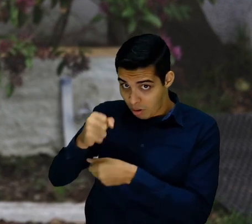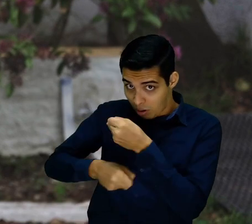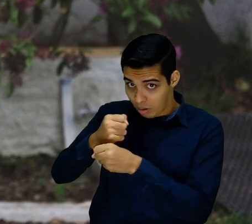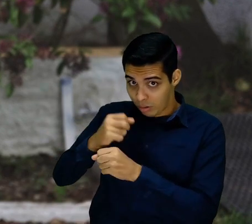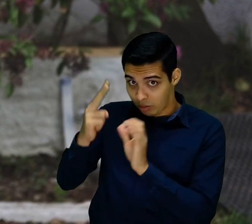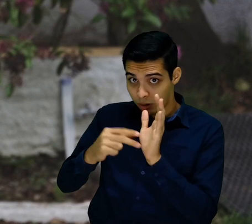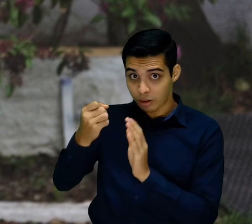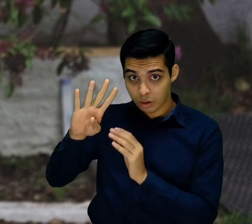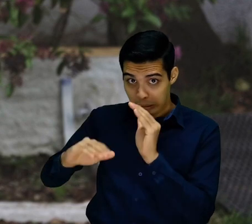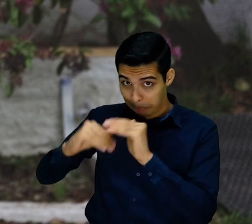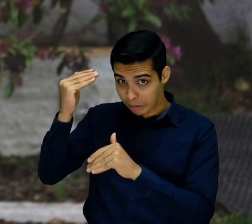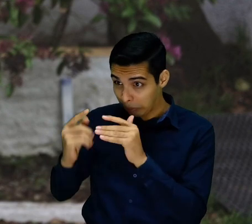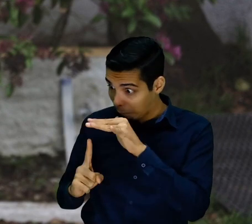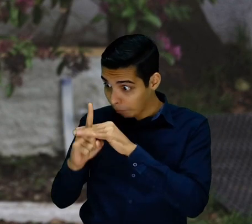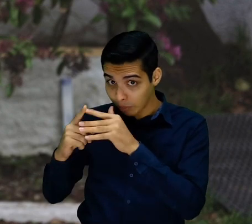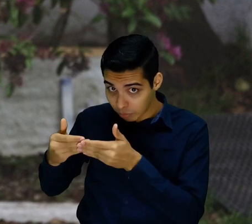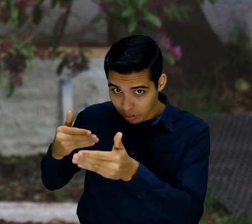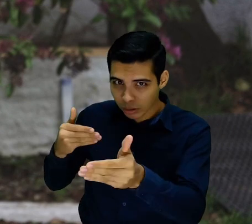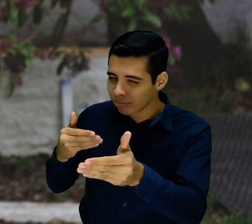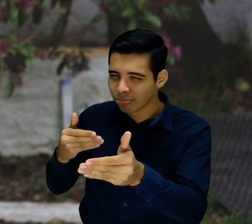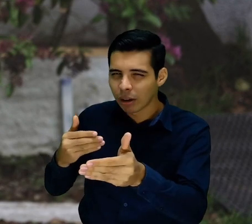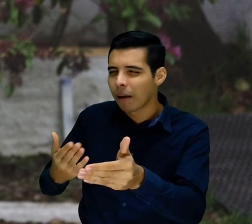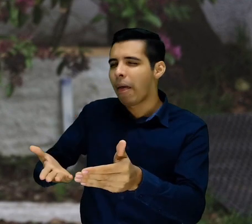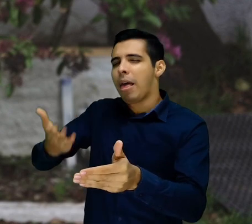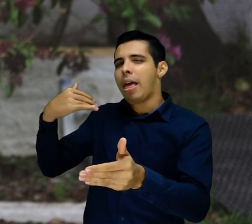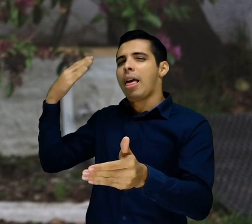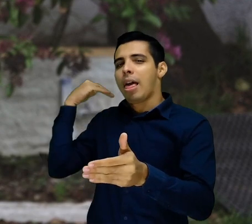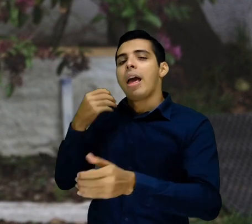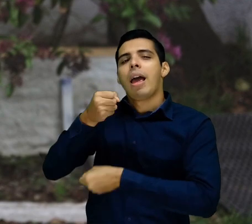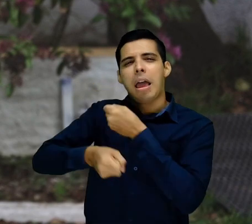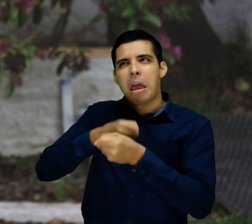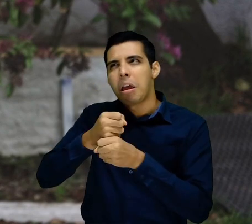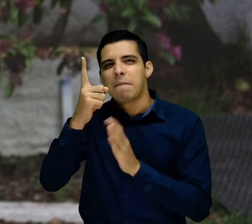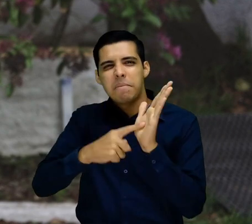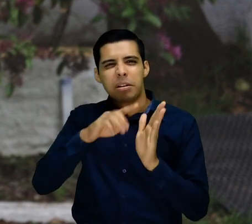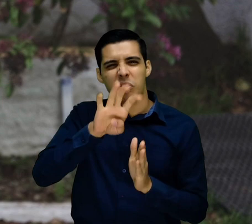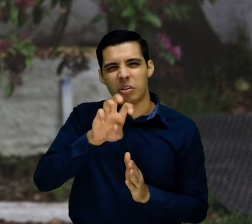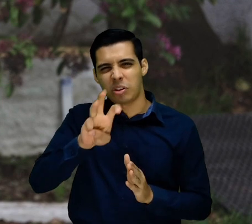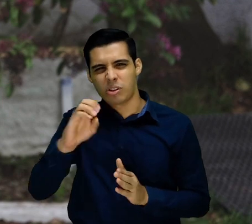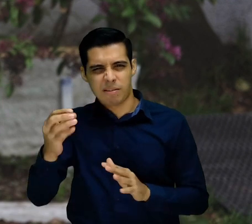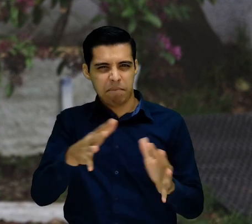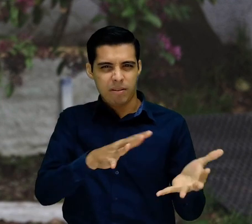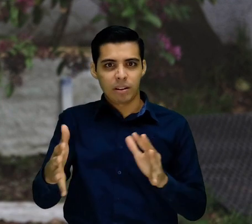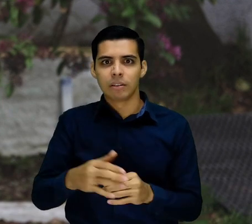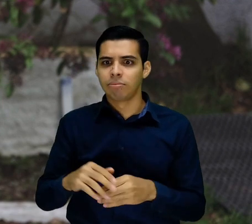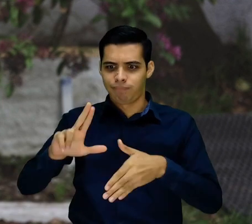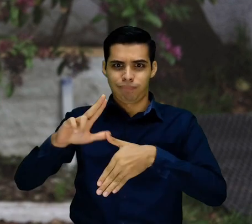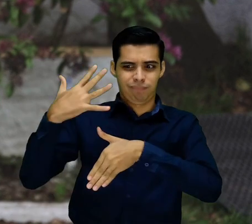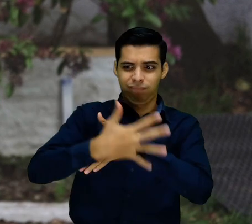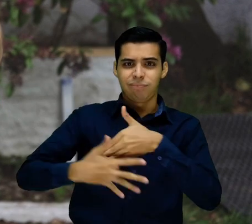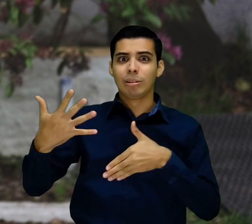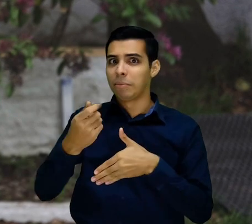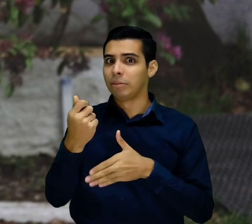inicio. Si nos vamos un poquito más para atrás, a eso de los años 80, la crisis de la deuda latinoamericana también tuvo mucho que